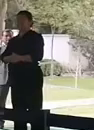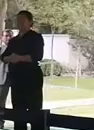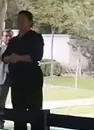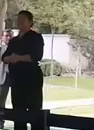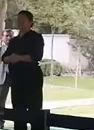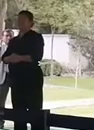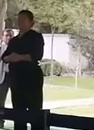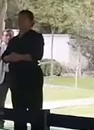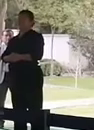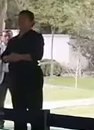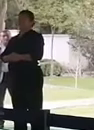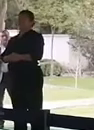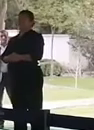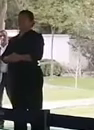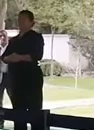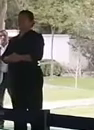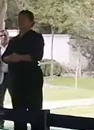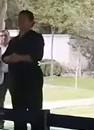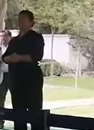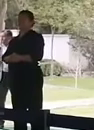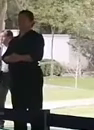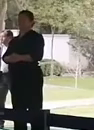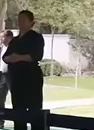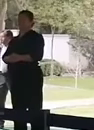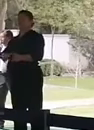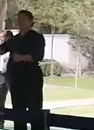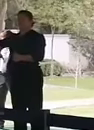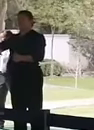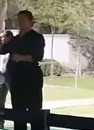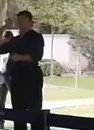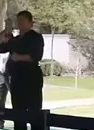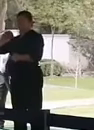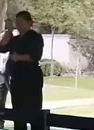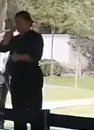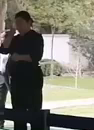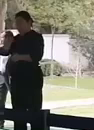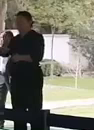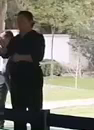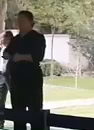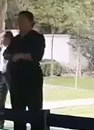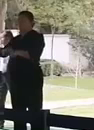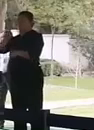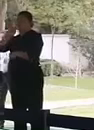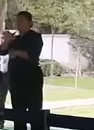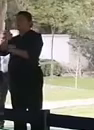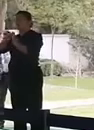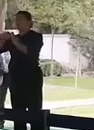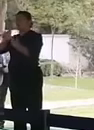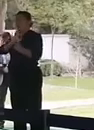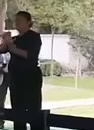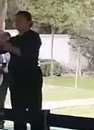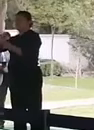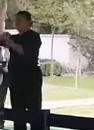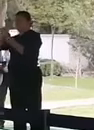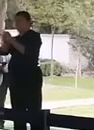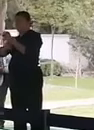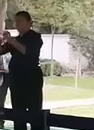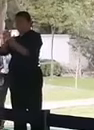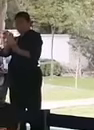como lo dijo la gobernadora, es un ejemplo nacional en la manera que